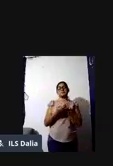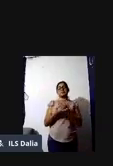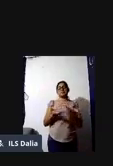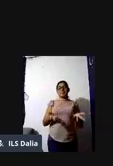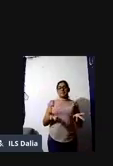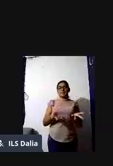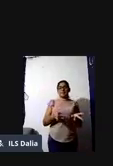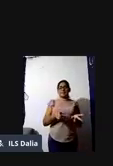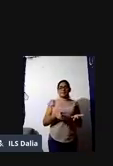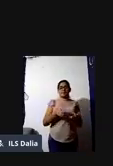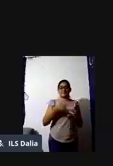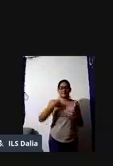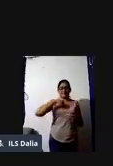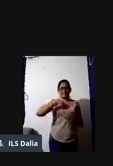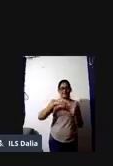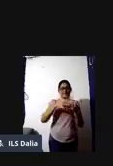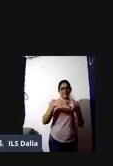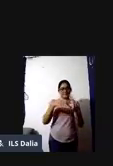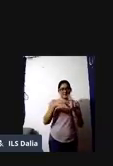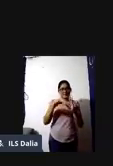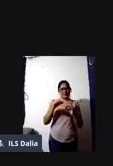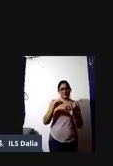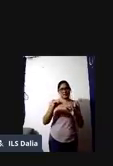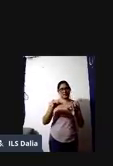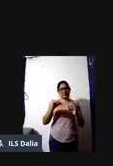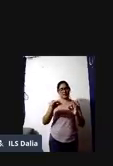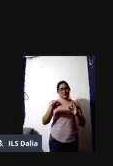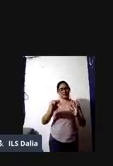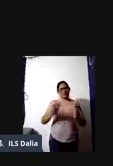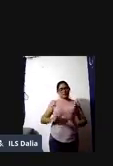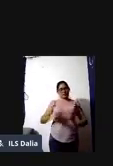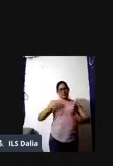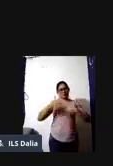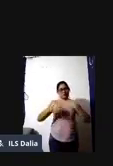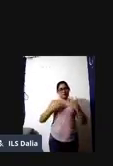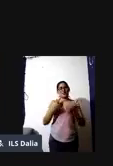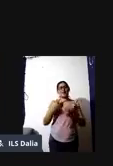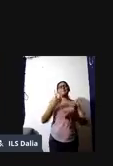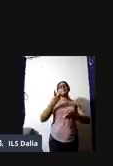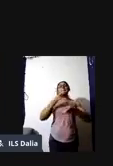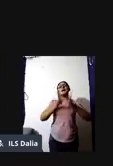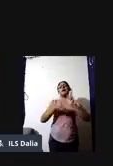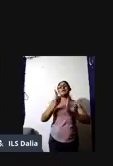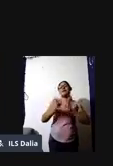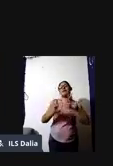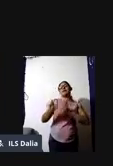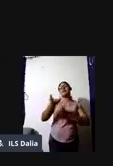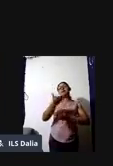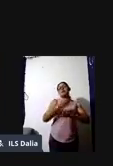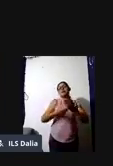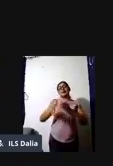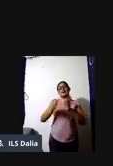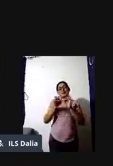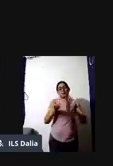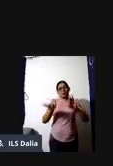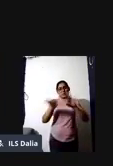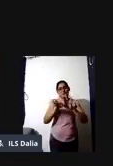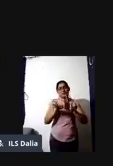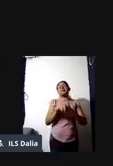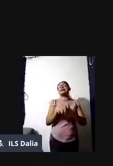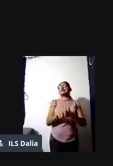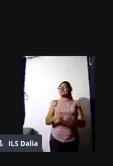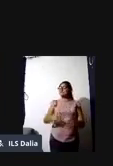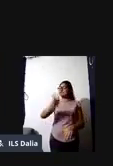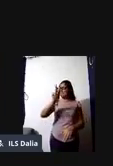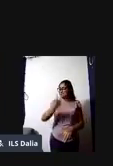irritabilidad, uso de la voz, comunicación efectiva. Así es, ¿no? Hay que hacer uso de la voz, de